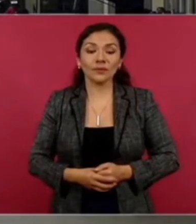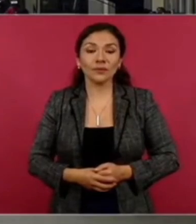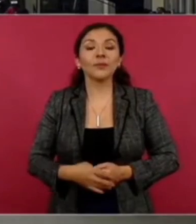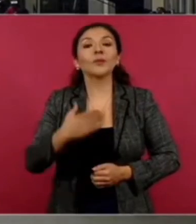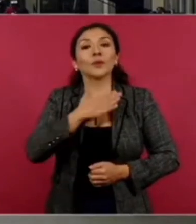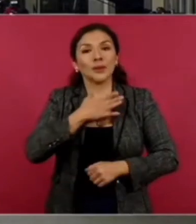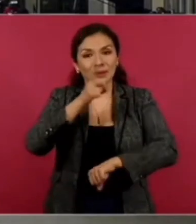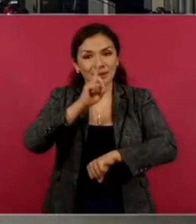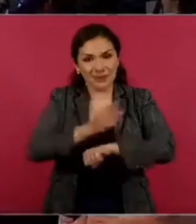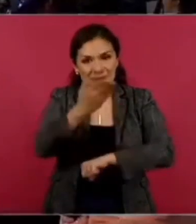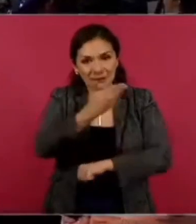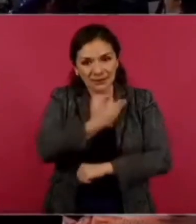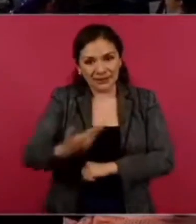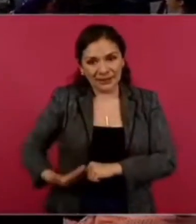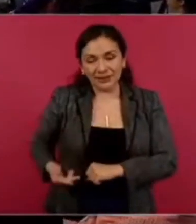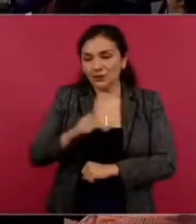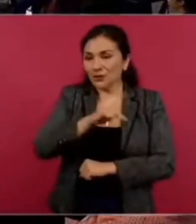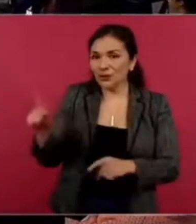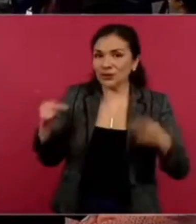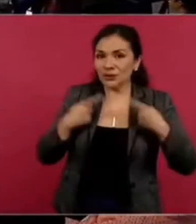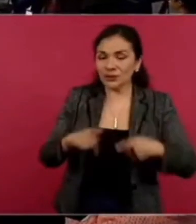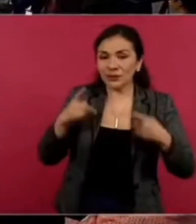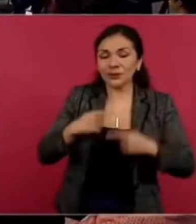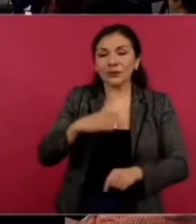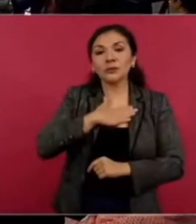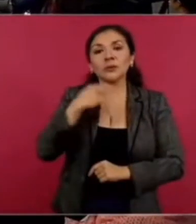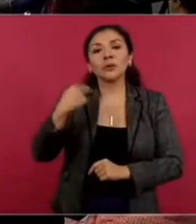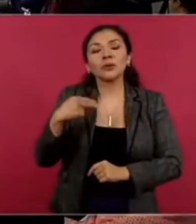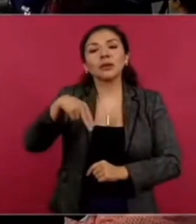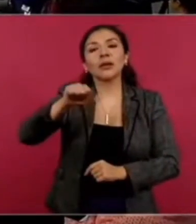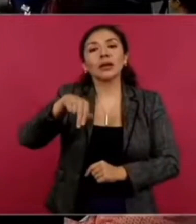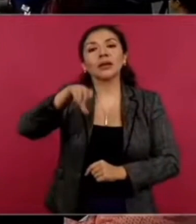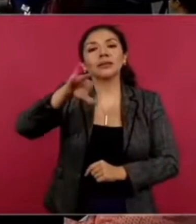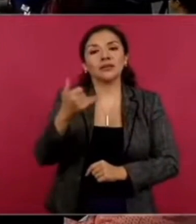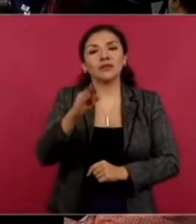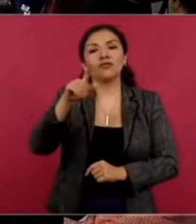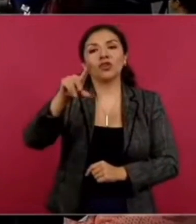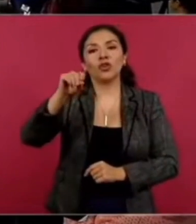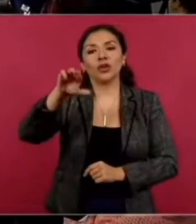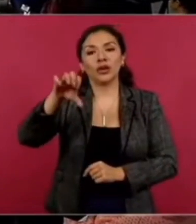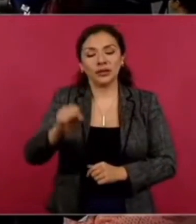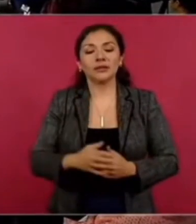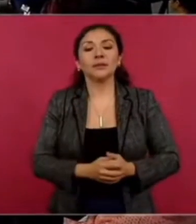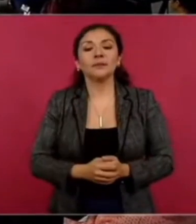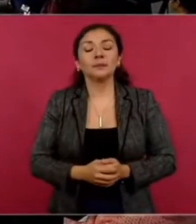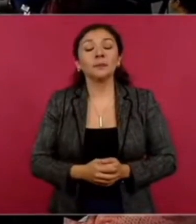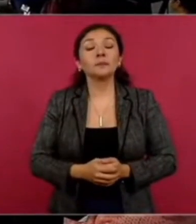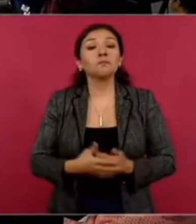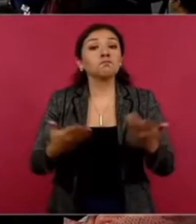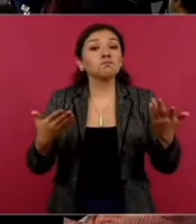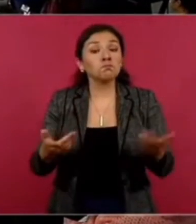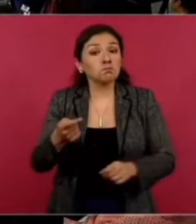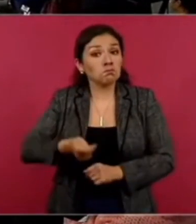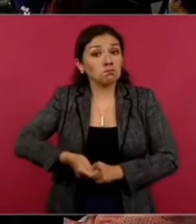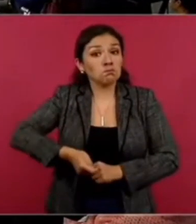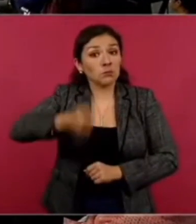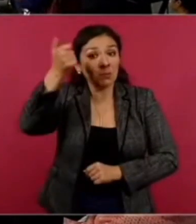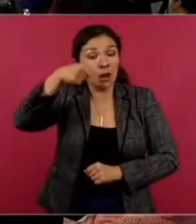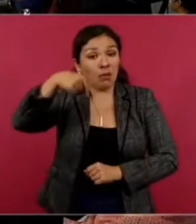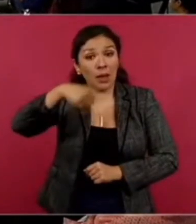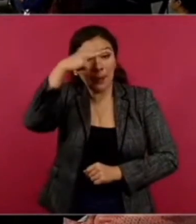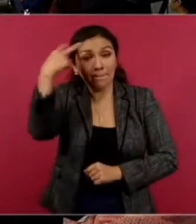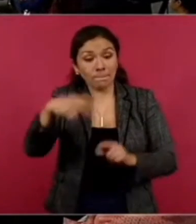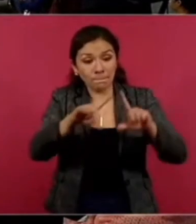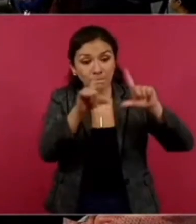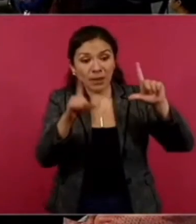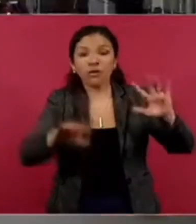Buenos días, presidente. Buenos días a todas y a todos. Nancy Flores, de la revista Contralínea. Presidente, por primera vez en México se tiene